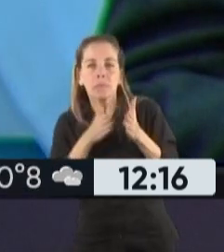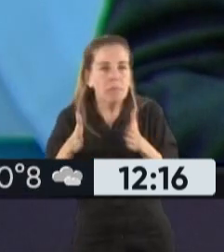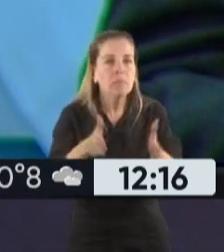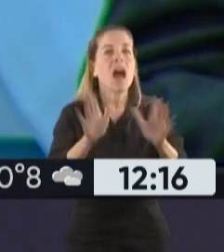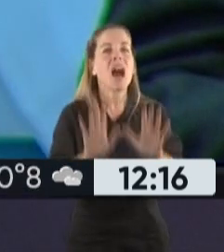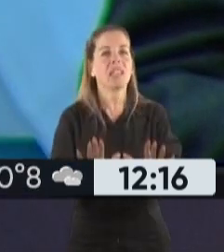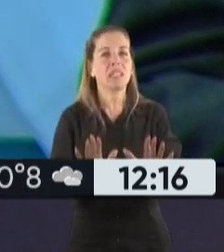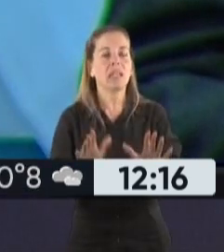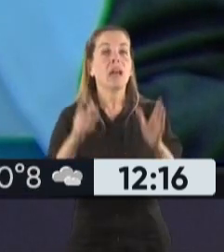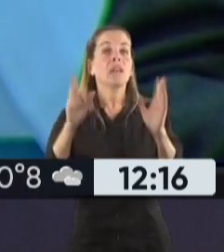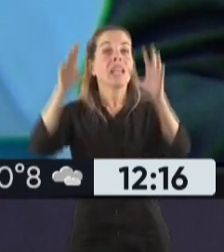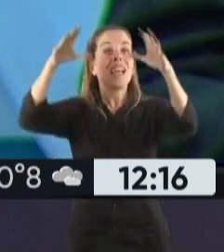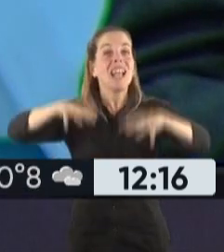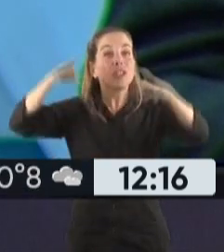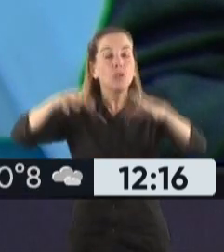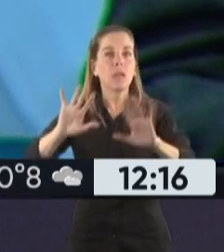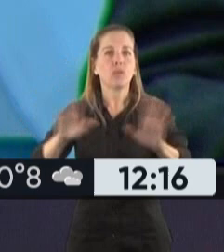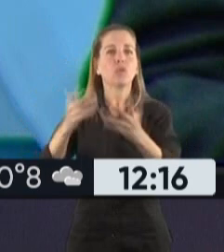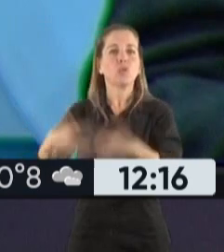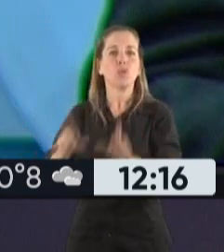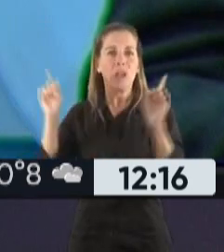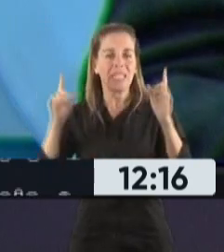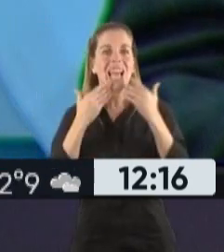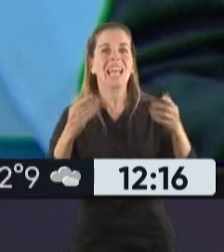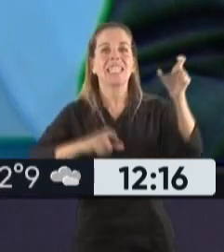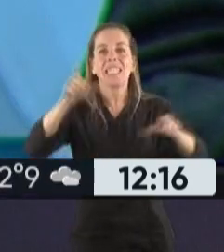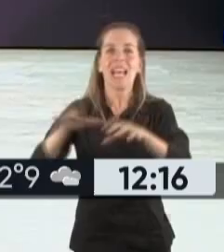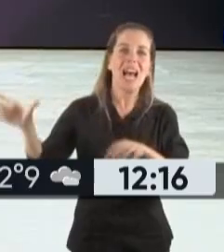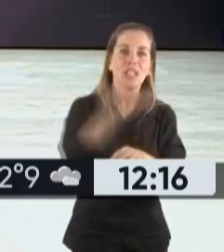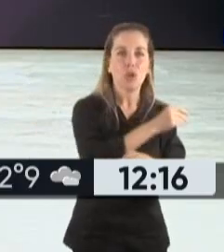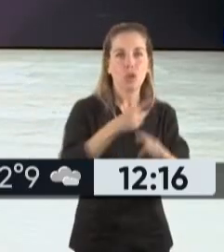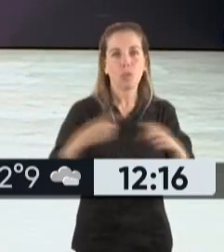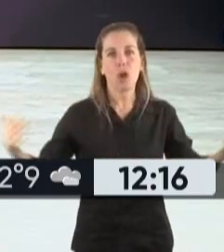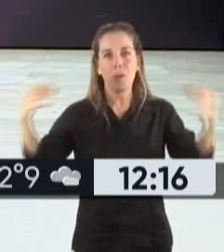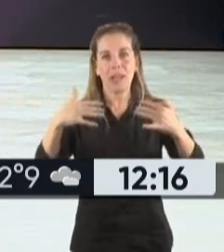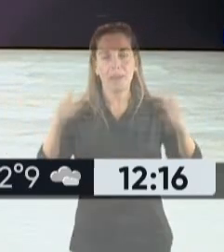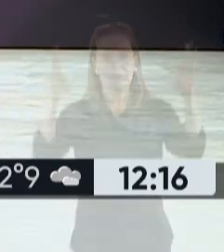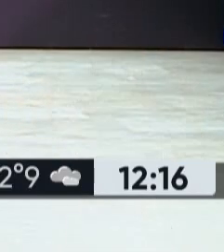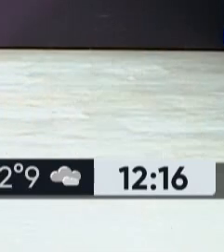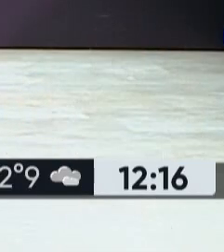y que la lluvia no nos haga bajar los brazos. Gracias a todos y todas por estar acá.